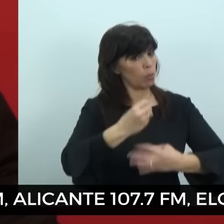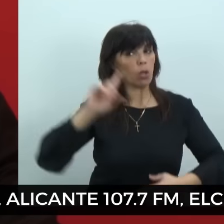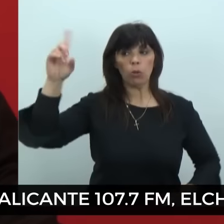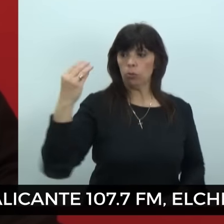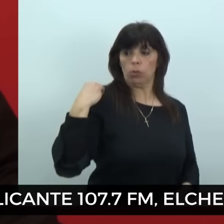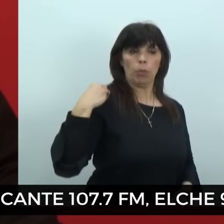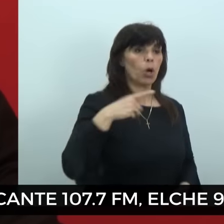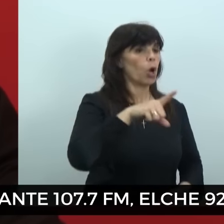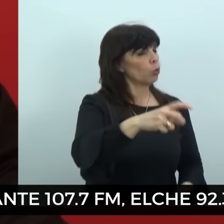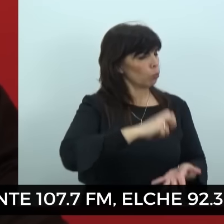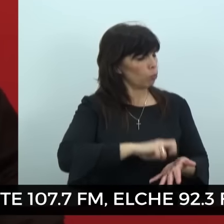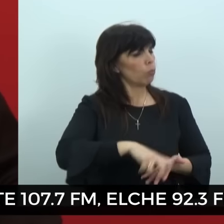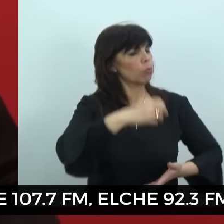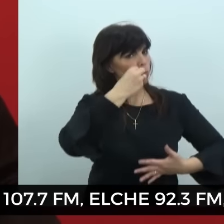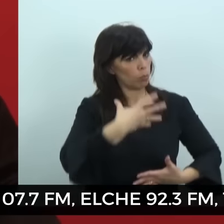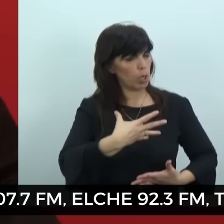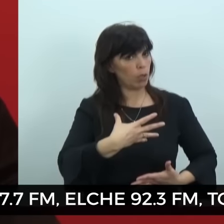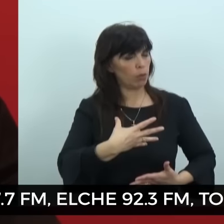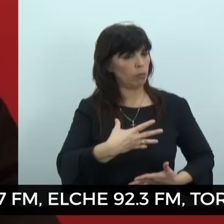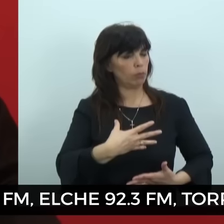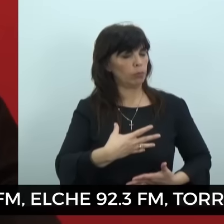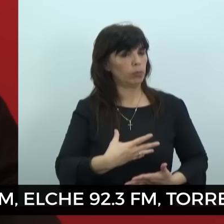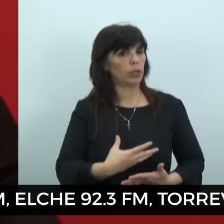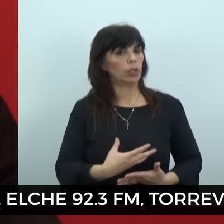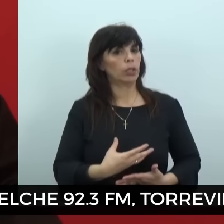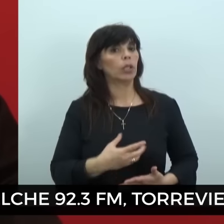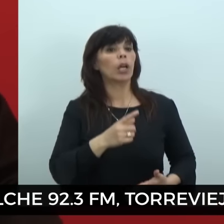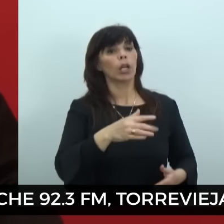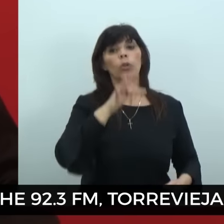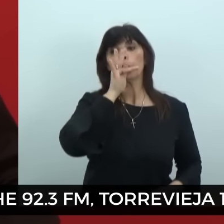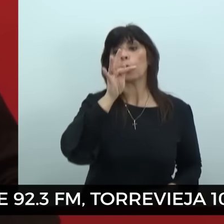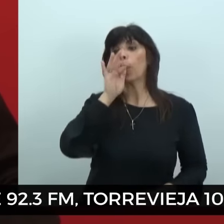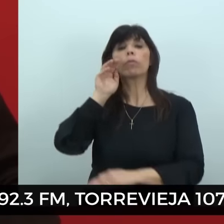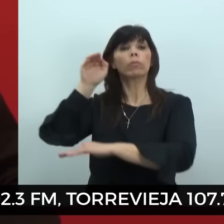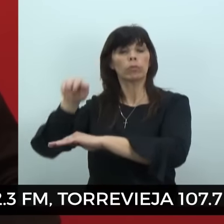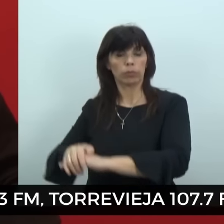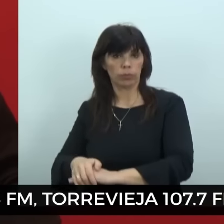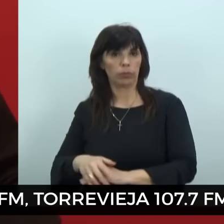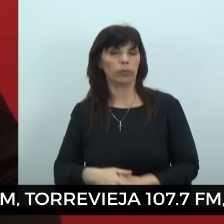No hay automatismo. Más,